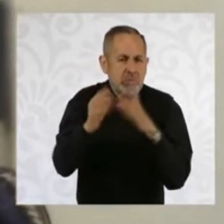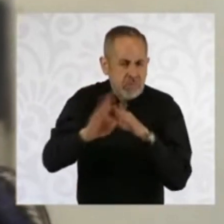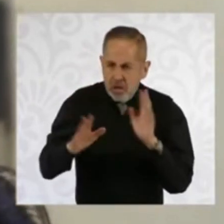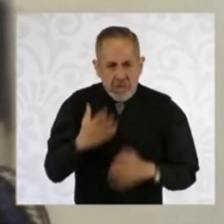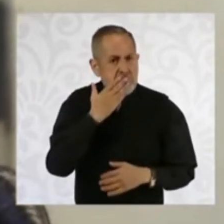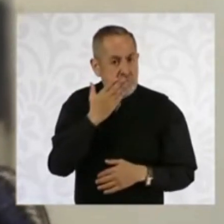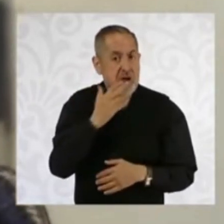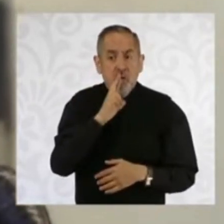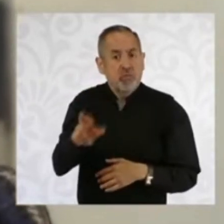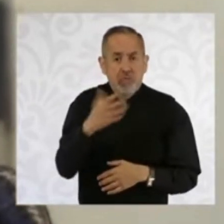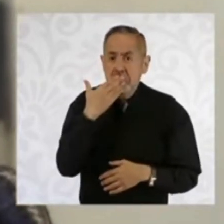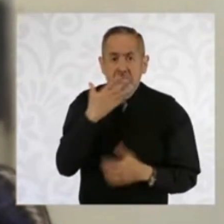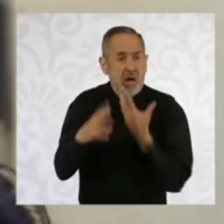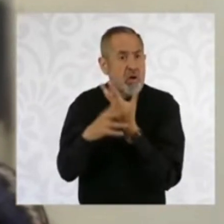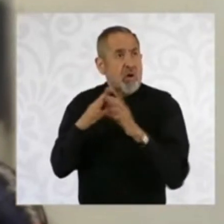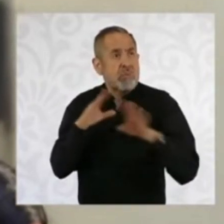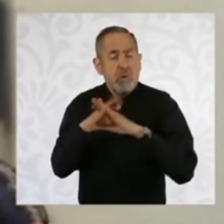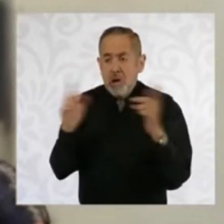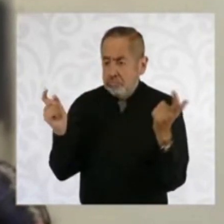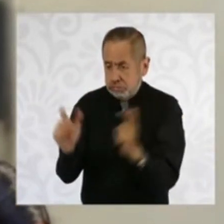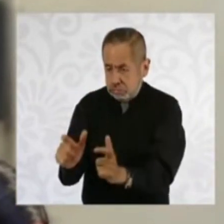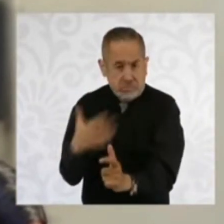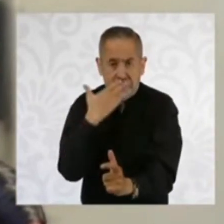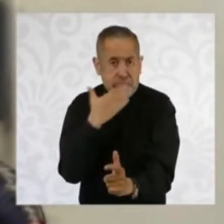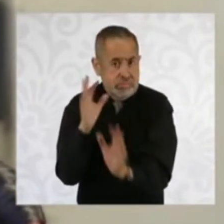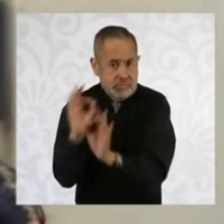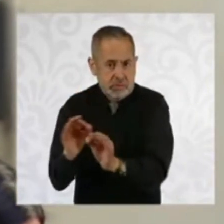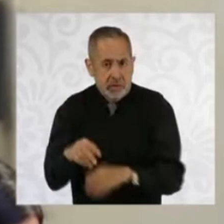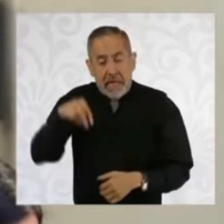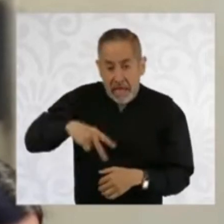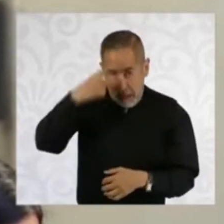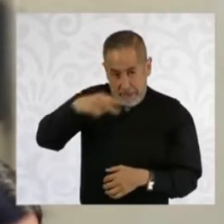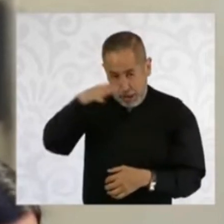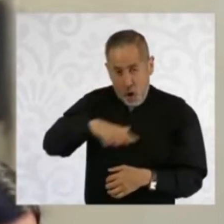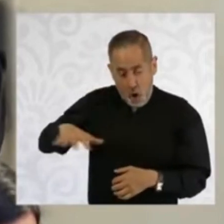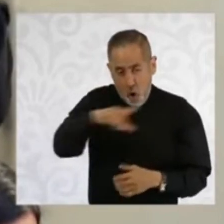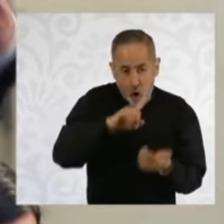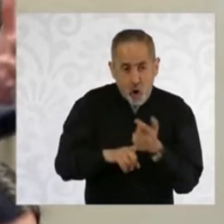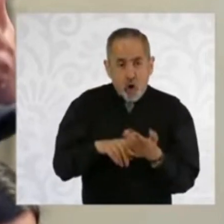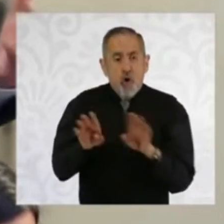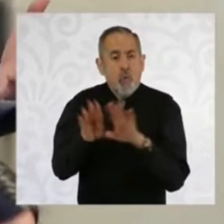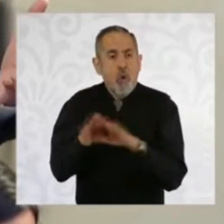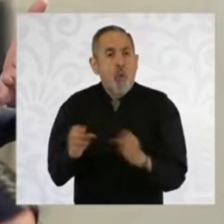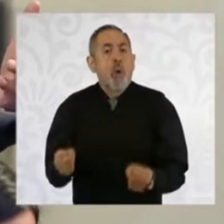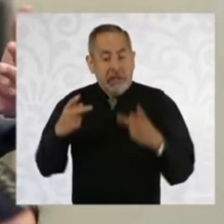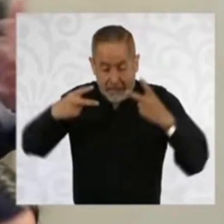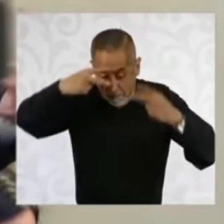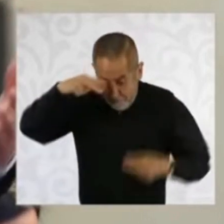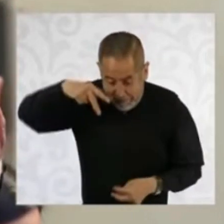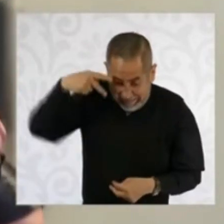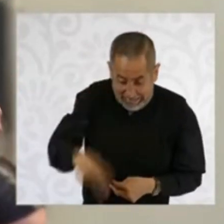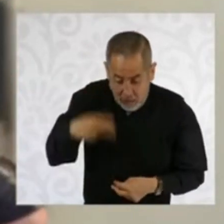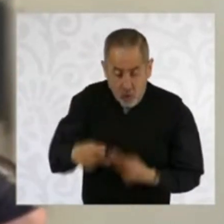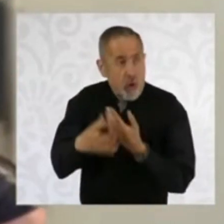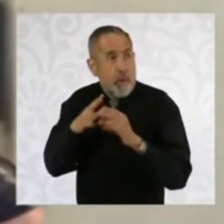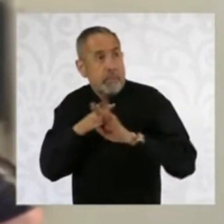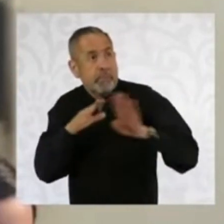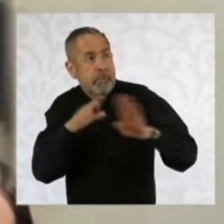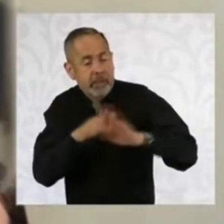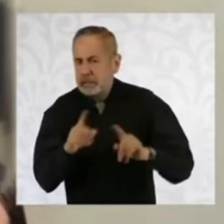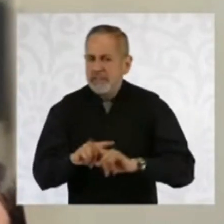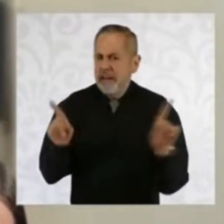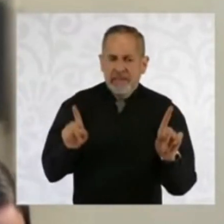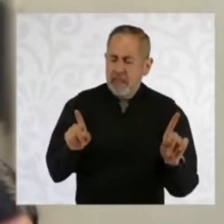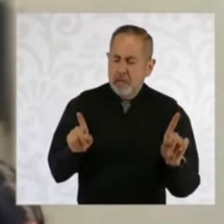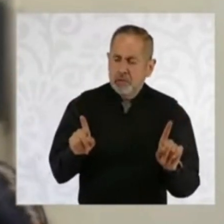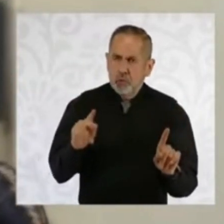en reducción de la migración. La realidad de México en cuanto a exportador de migrantes, y así lo podemos decir, pues es muy diferente